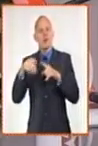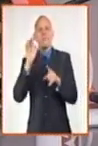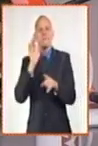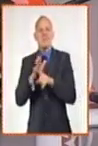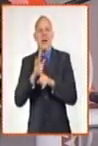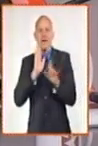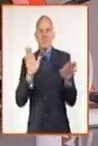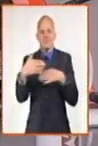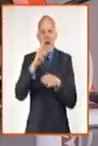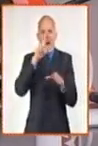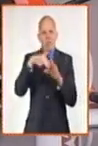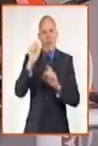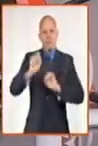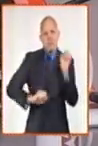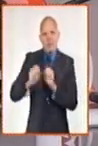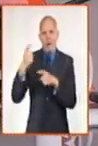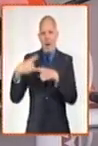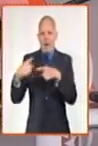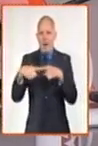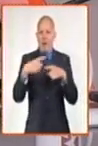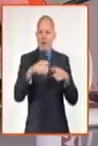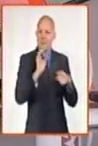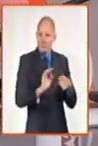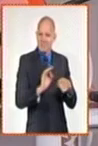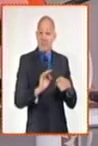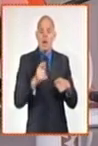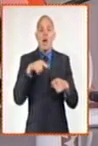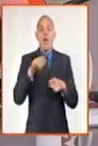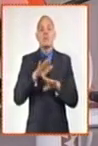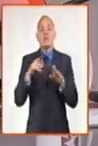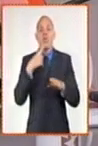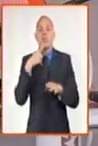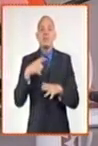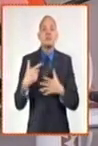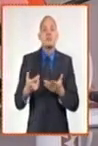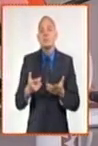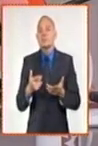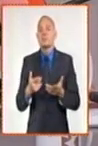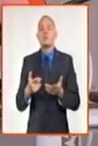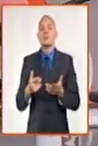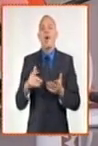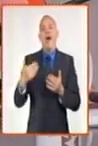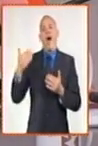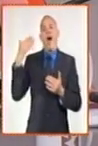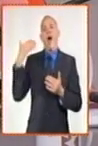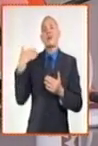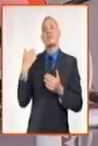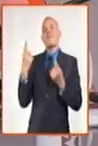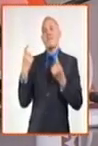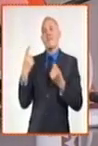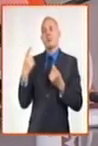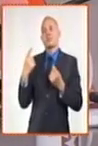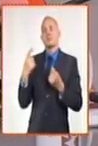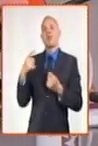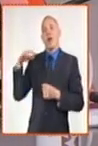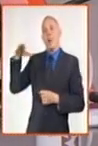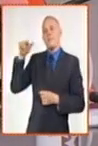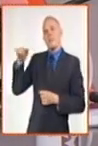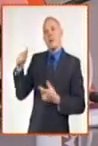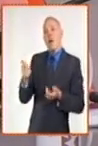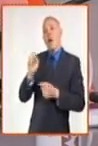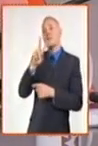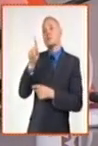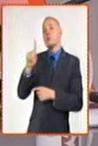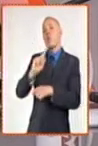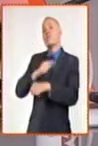de la creación de los sistemas de apoyo eléctrico en el país, precisamente cuando Pinar